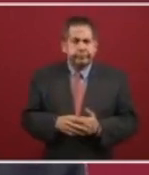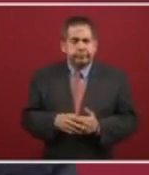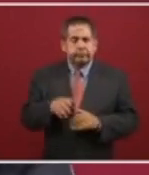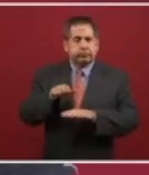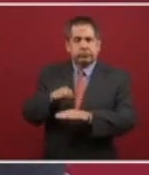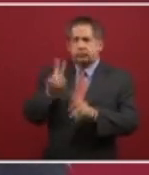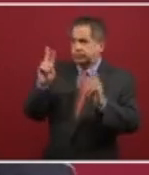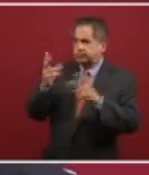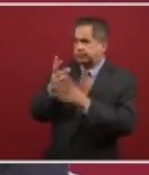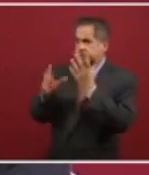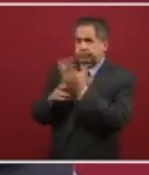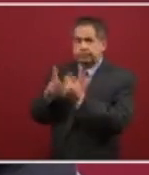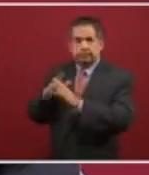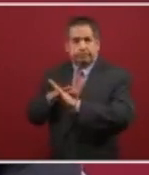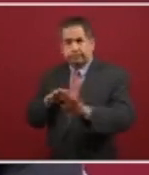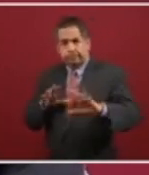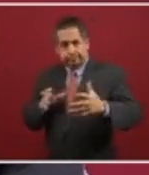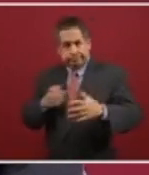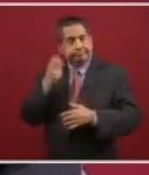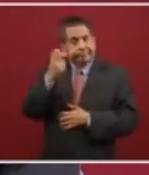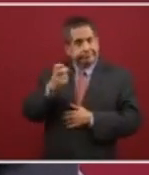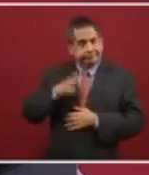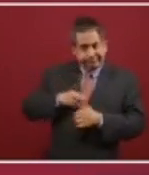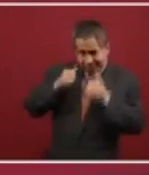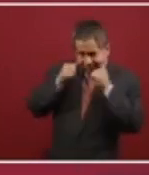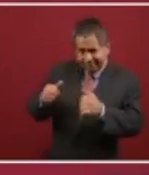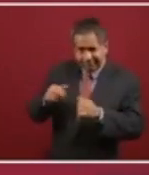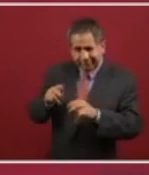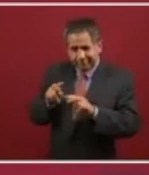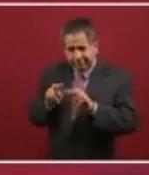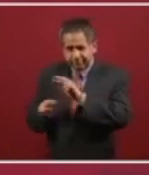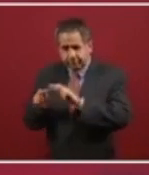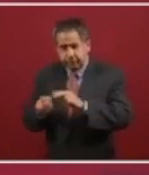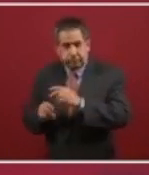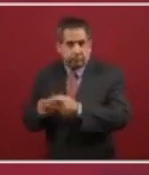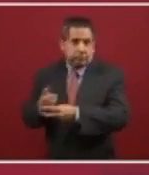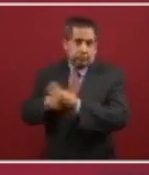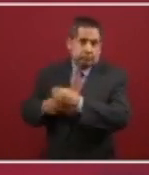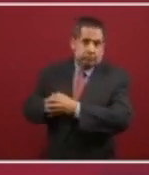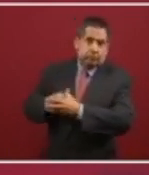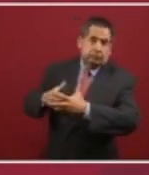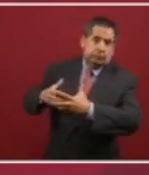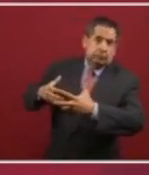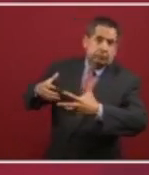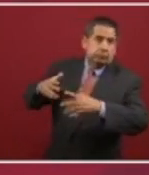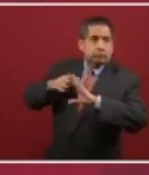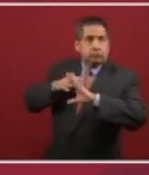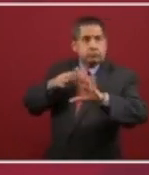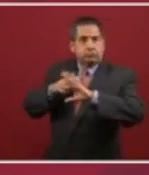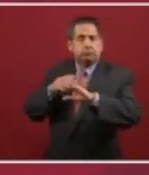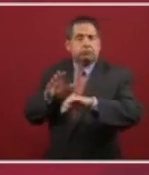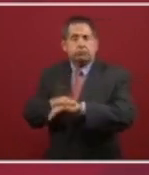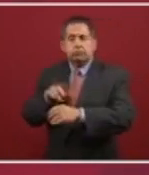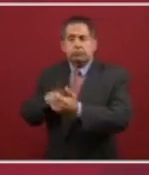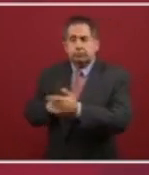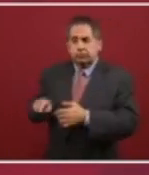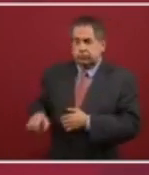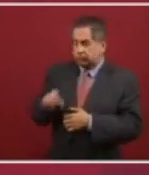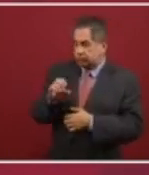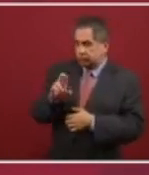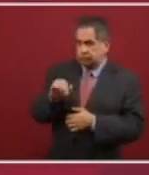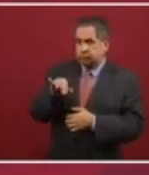fenómeno migratorio o el incremento de los flujos migratorios por la crisis